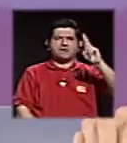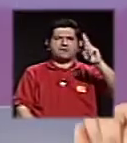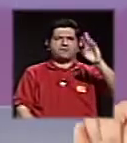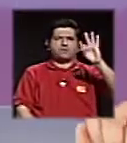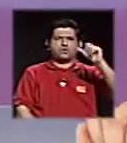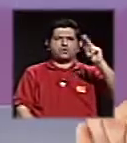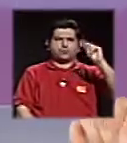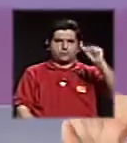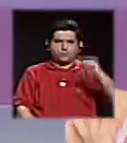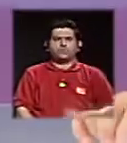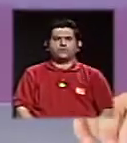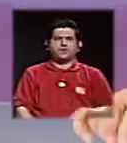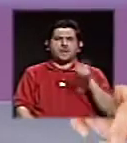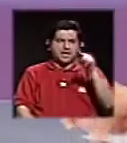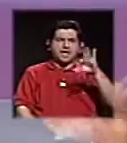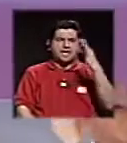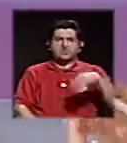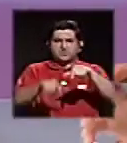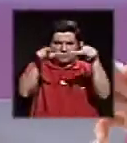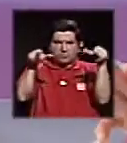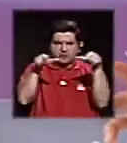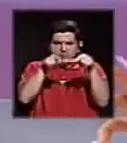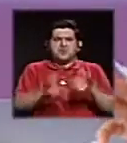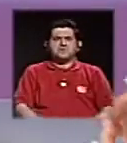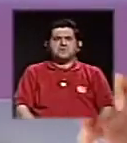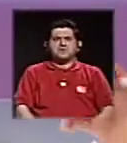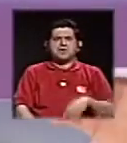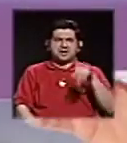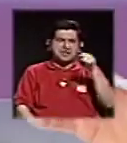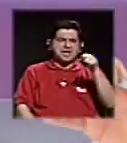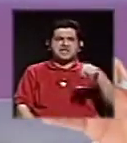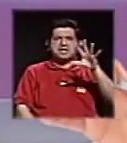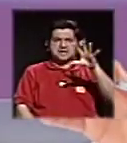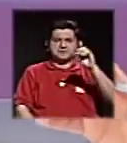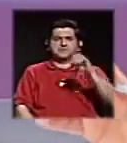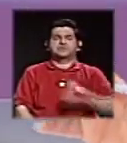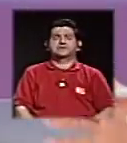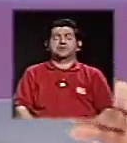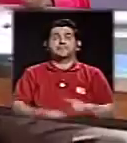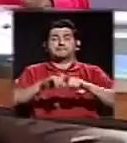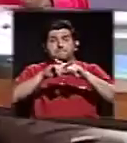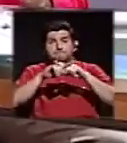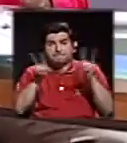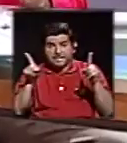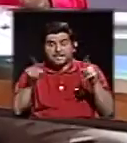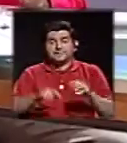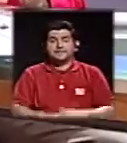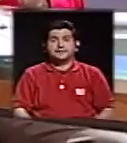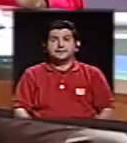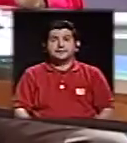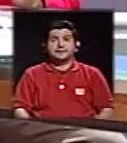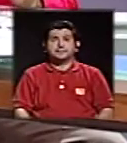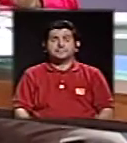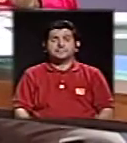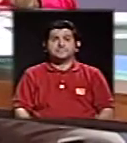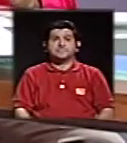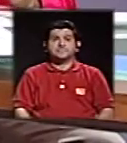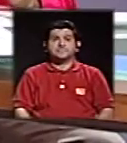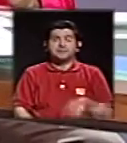así que fueron dos aniversarios fueron dos aniversarios sin embargo la presencia